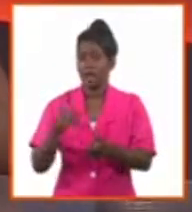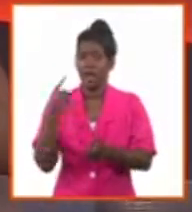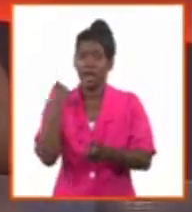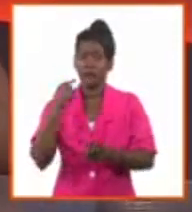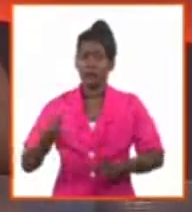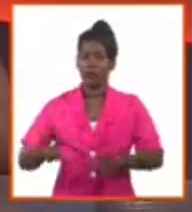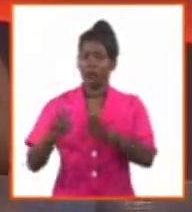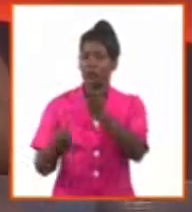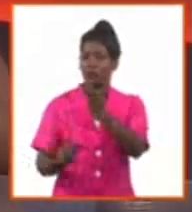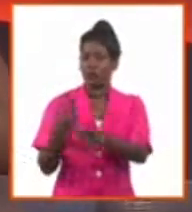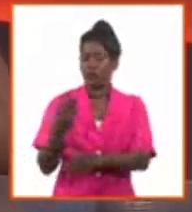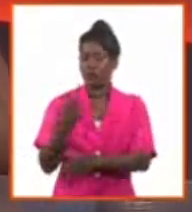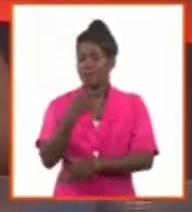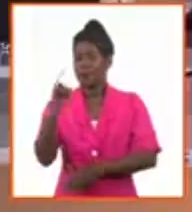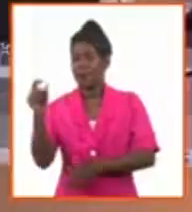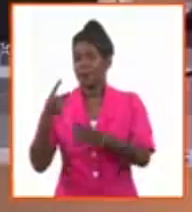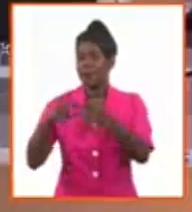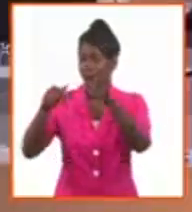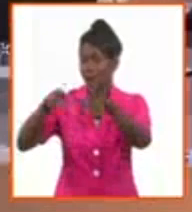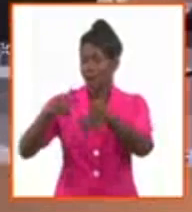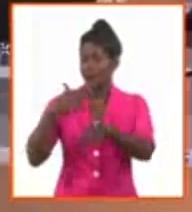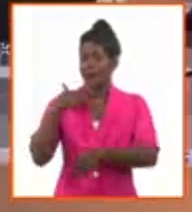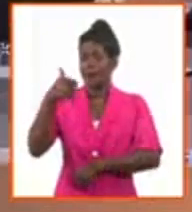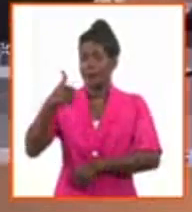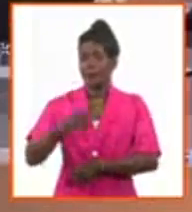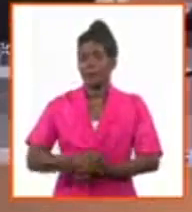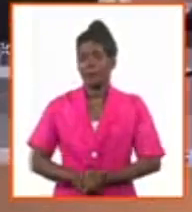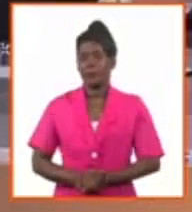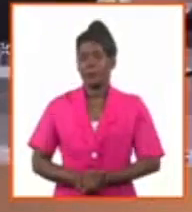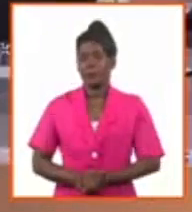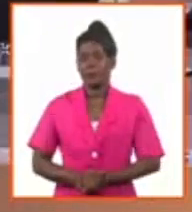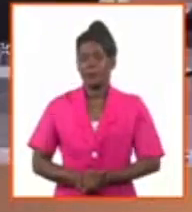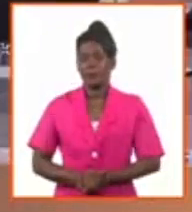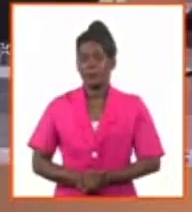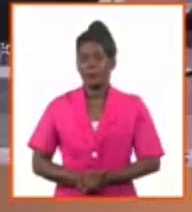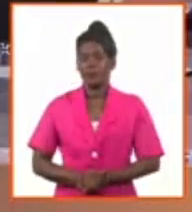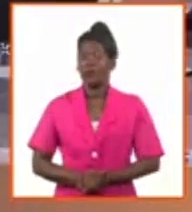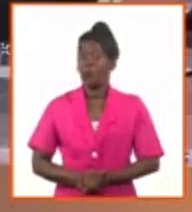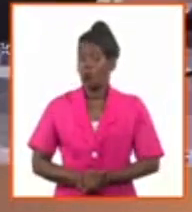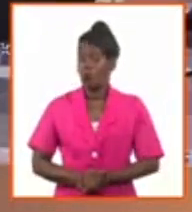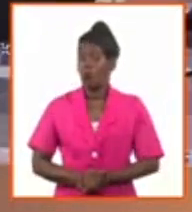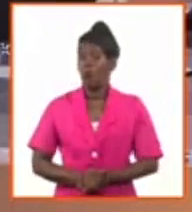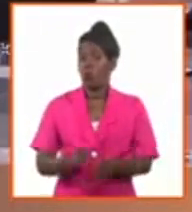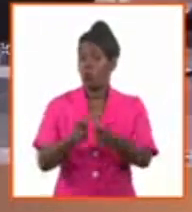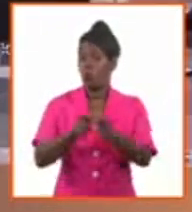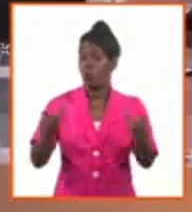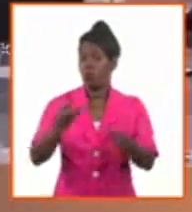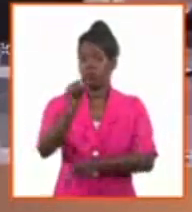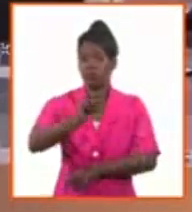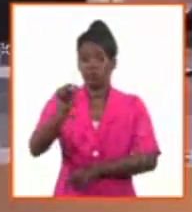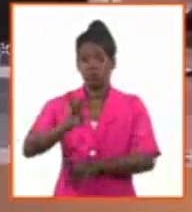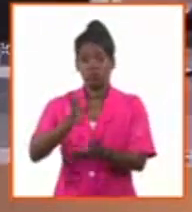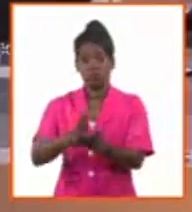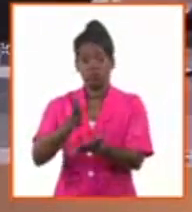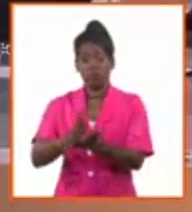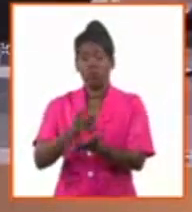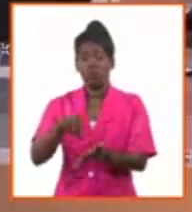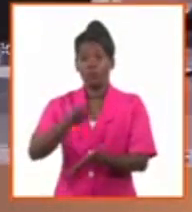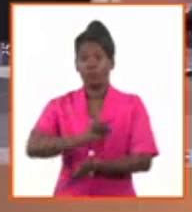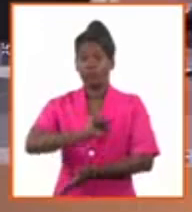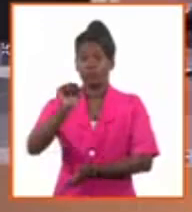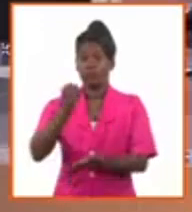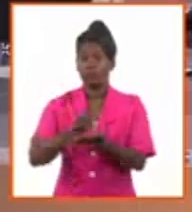de victoria y eso no podemos perderlo. Aunque más de 1 millón y tanto de cubanos han sido miembros de la FEU a lo largo de todos estos años, siempre